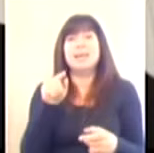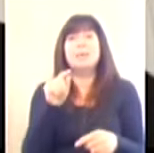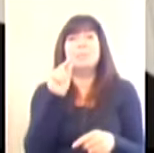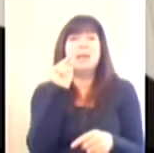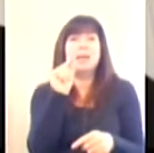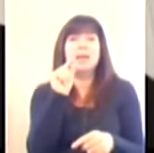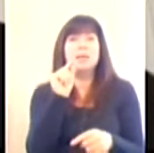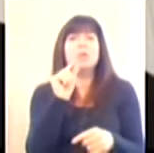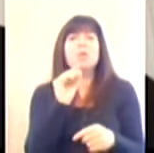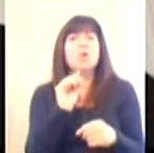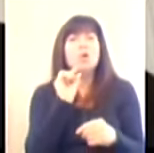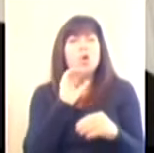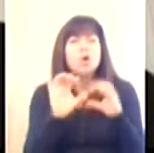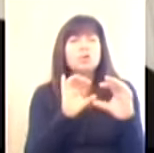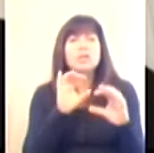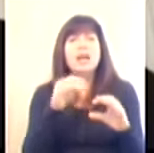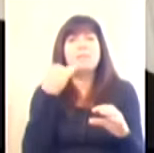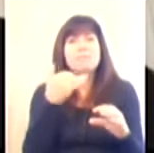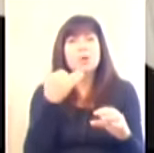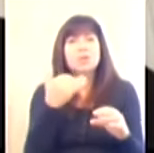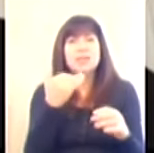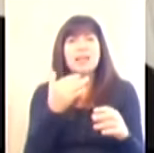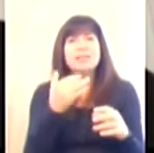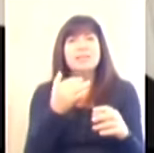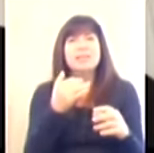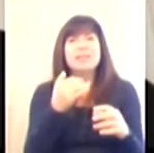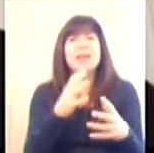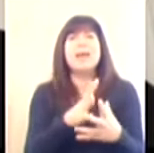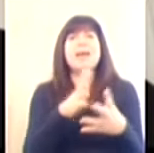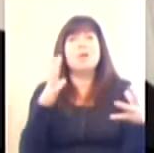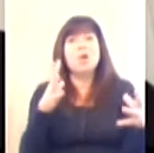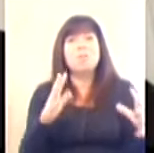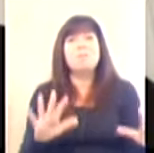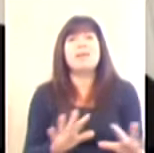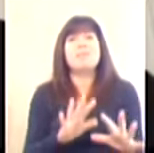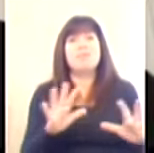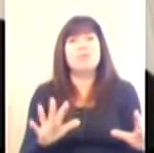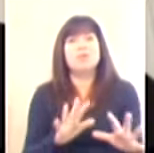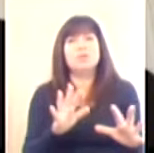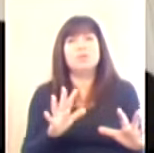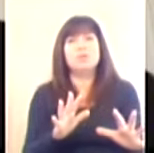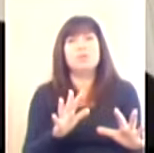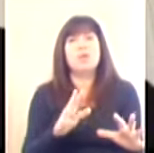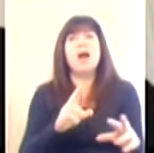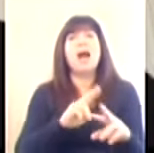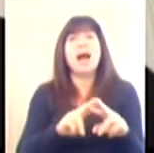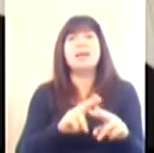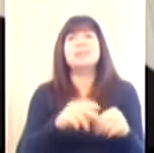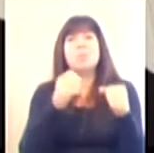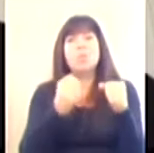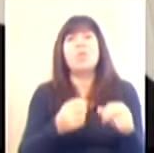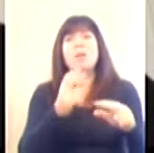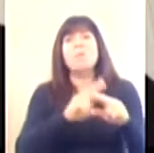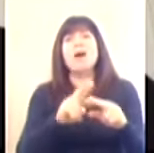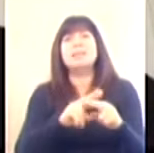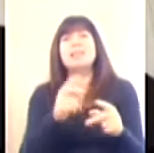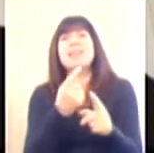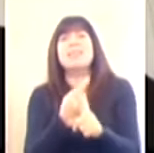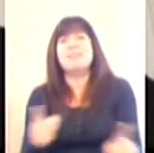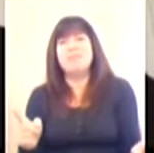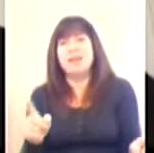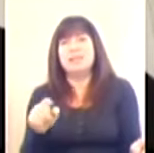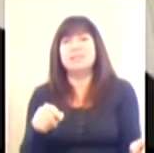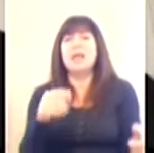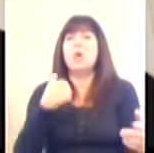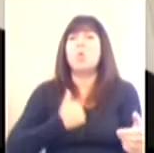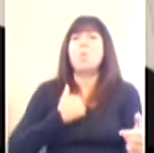son los que hacen, aunque requieren un enorme esfuerzo, son los que hacen que podamos hacer la diferencia y que podamos lograr cumplir las metas que